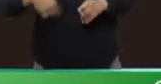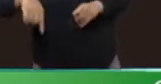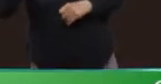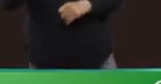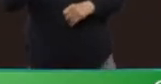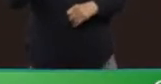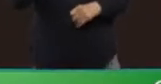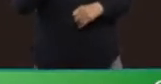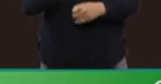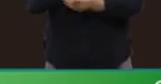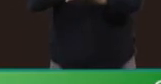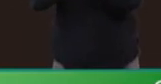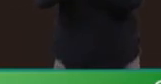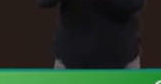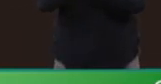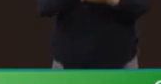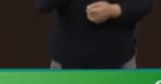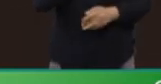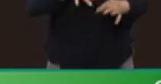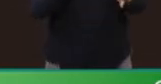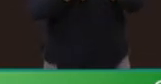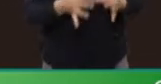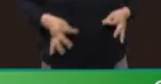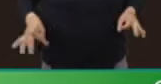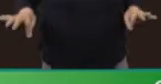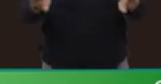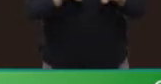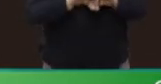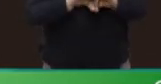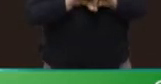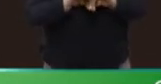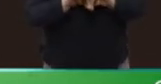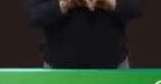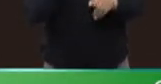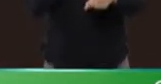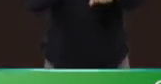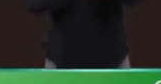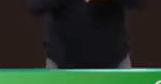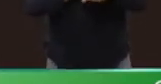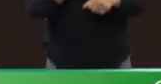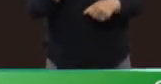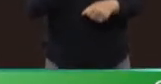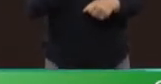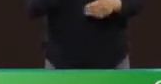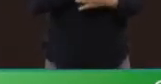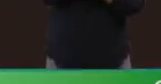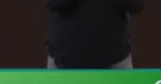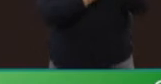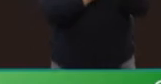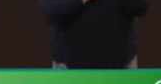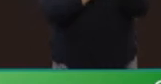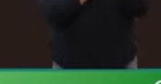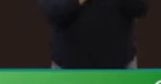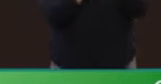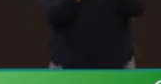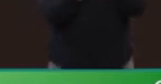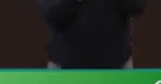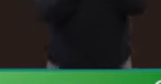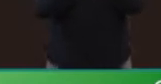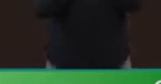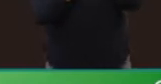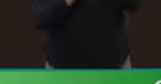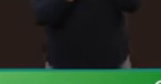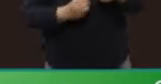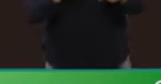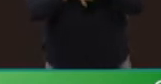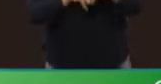apoyarlos es importante también mencionar aquí que los programas sociales concluyo que los